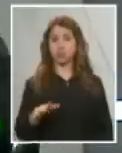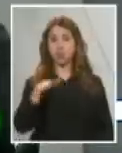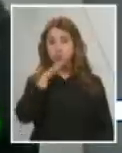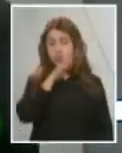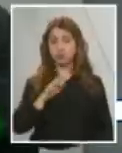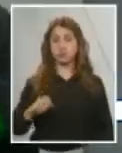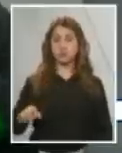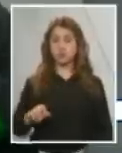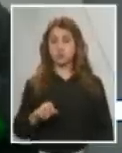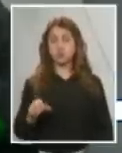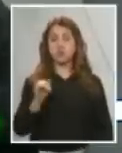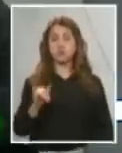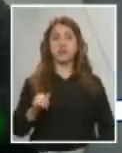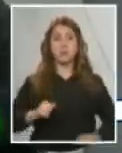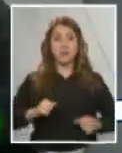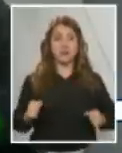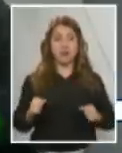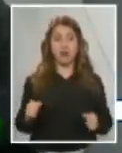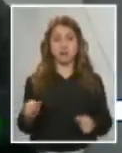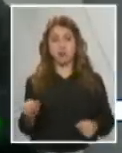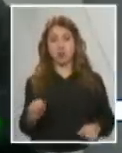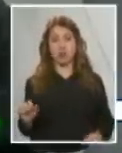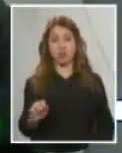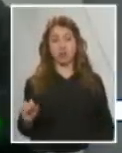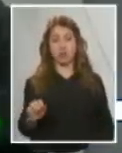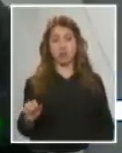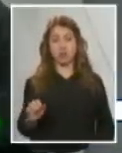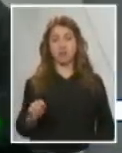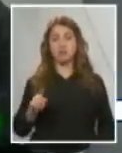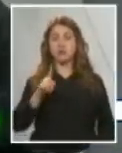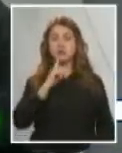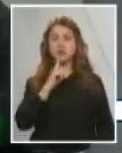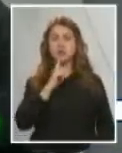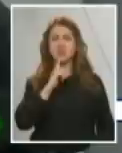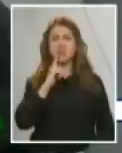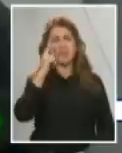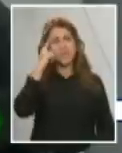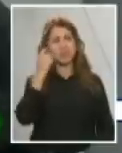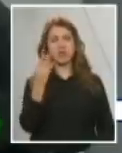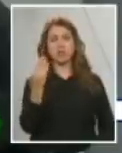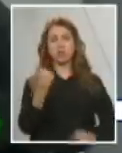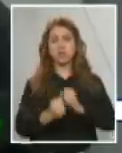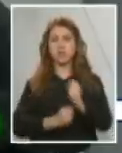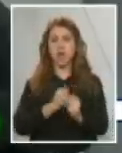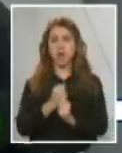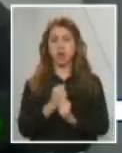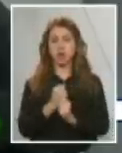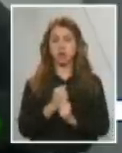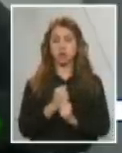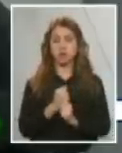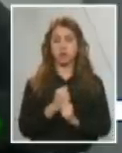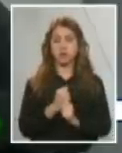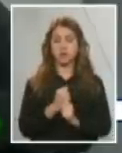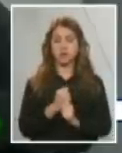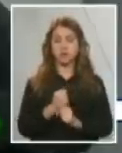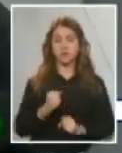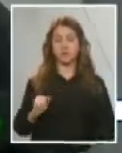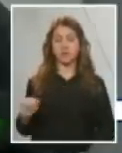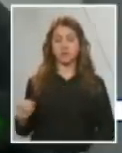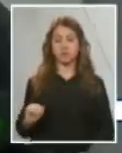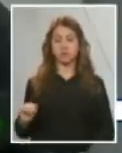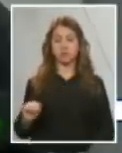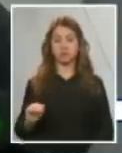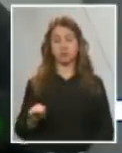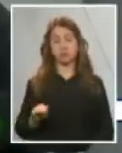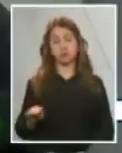silla de ruedas eléctrica siempre estaba con los brazos así, porque tenía el joystick aquí. ¿Qué tenía ella? Tiene, creo que, 14 años. 14 años. Uh-huh. Y